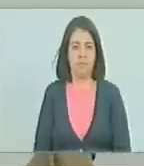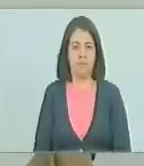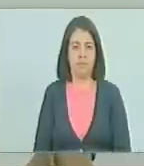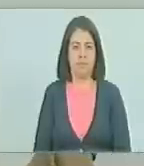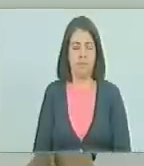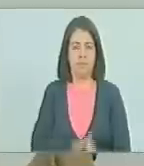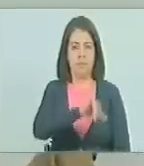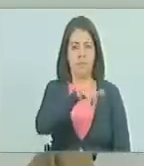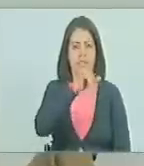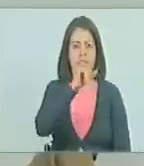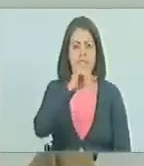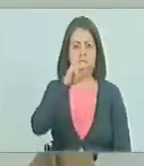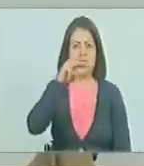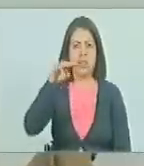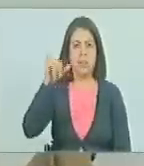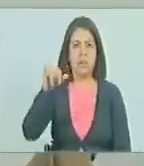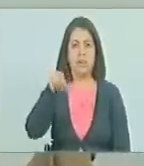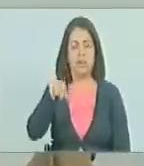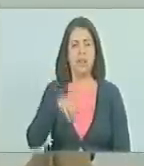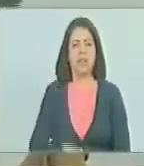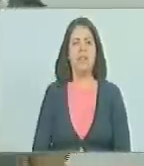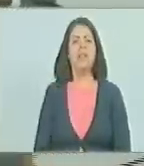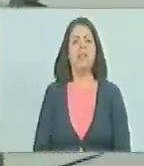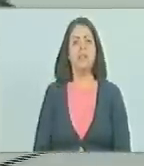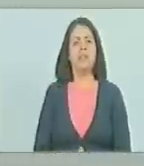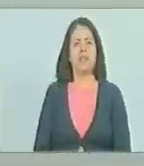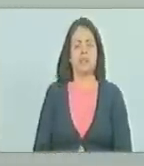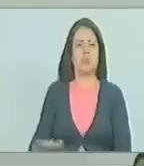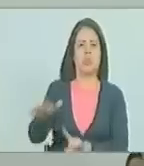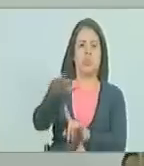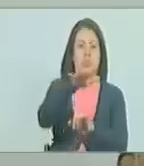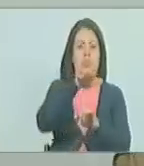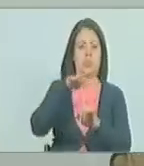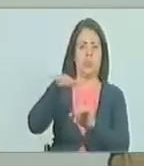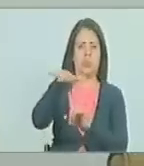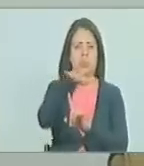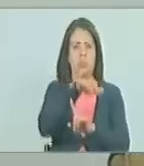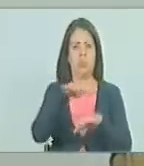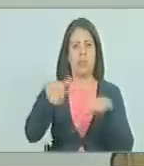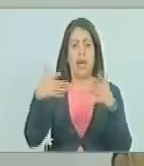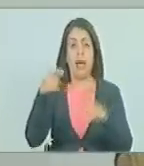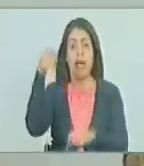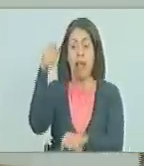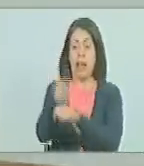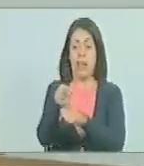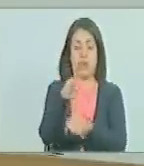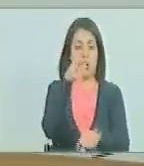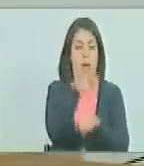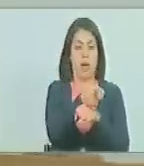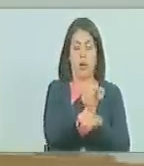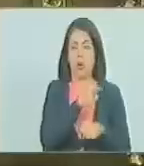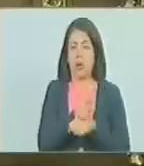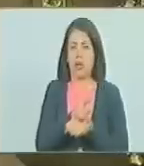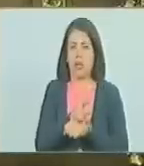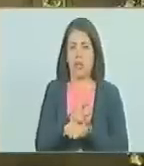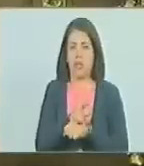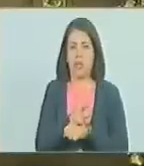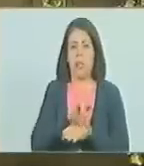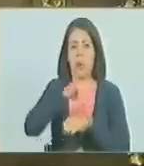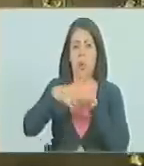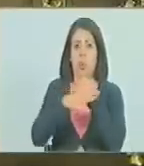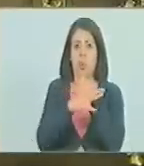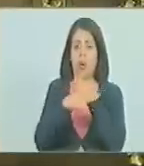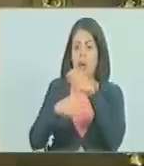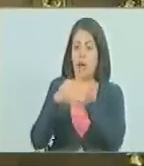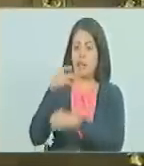Jimmy Story, que los carajeaba, que les decía, haces esto y haces esto otro. Y a Guaidó le decía,